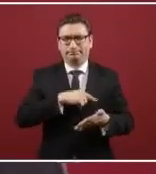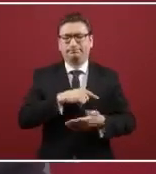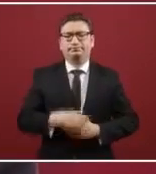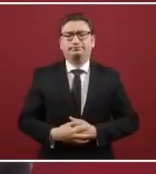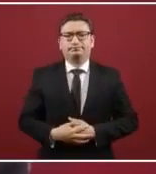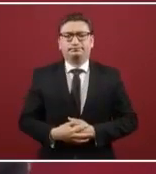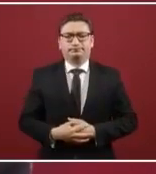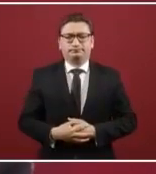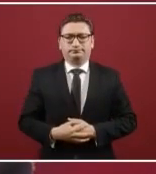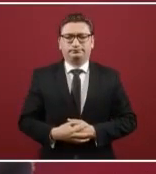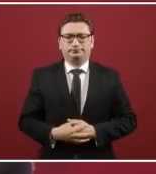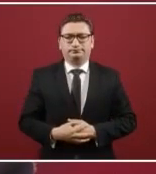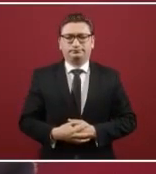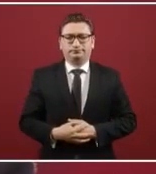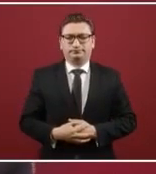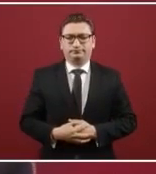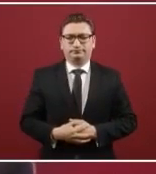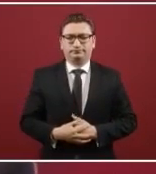la